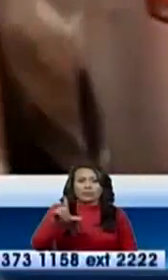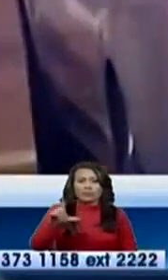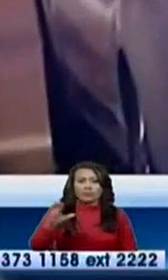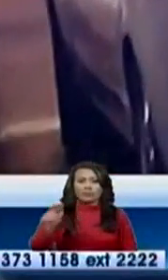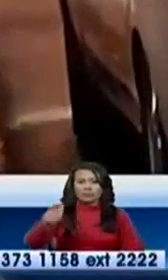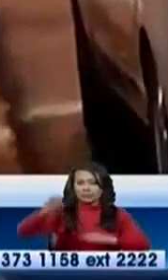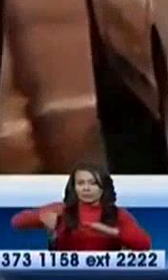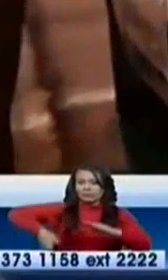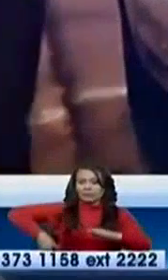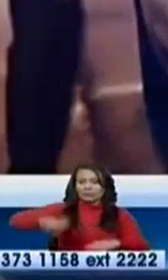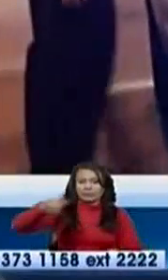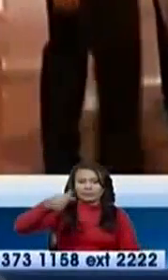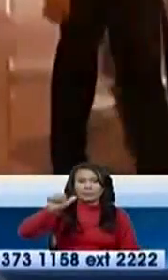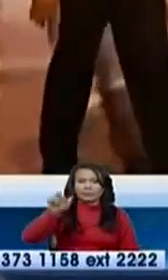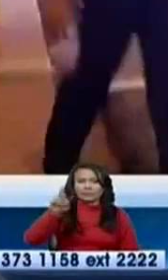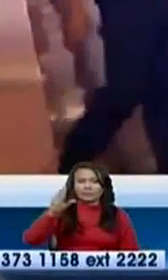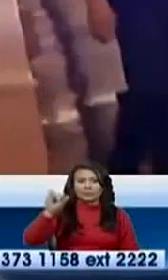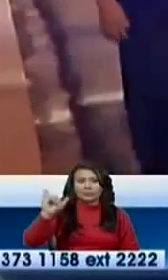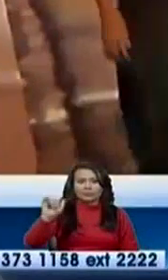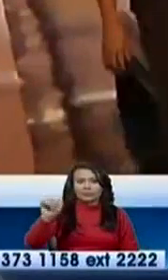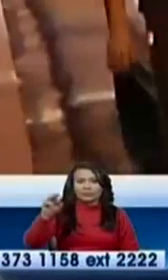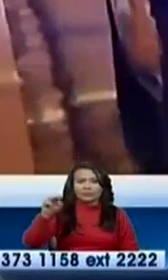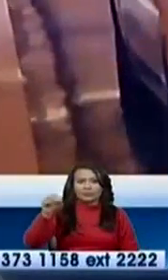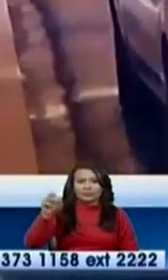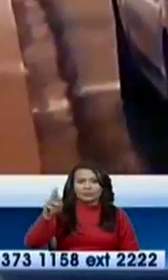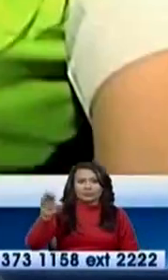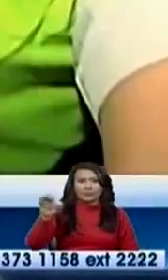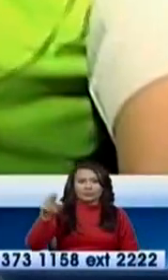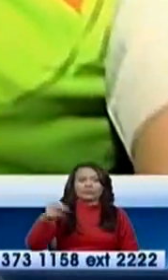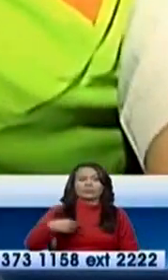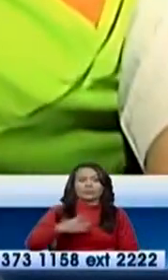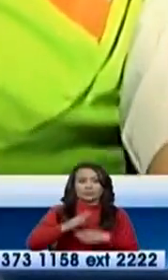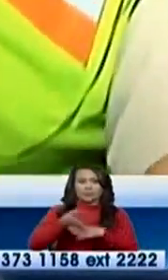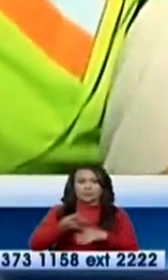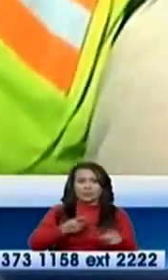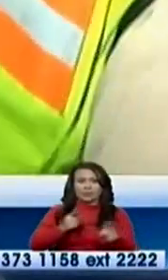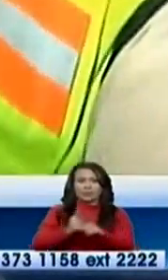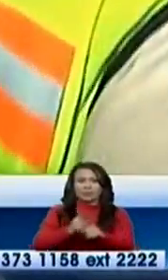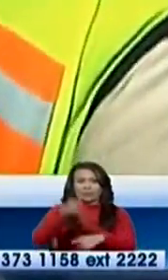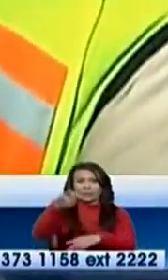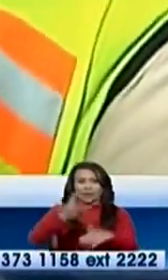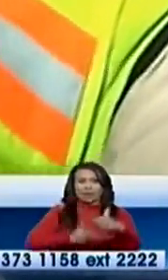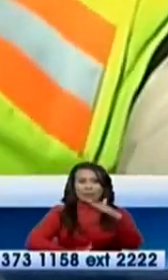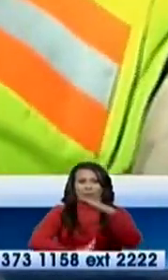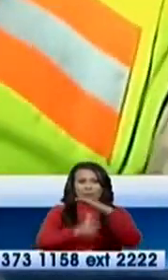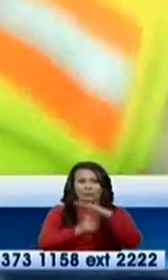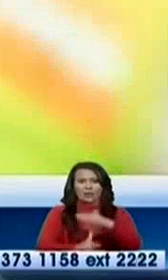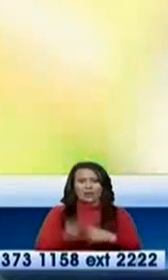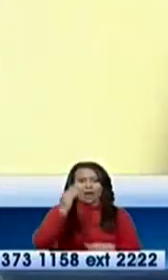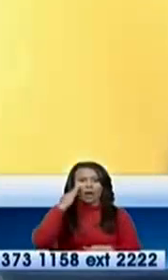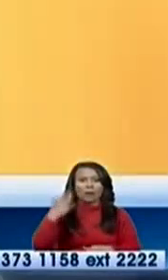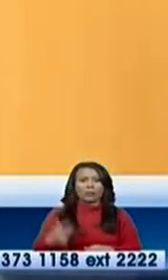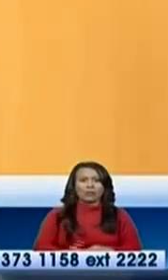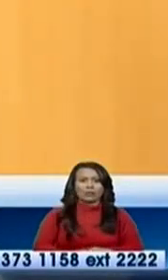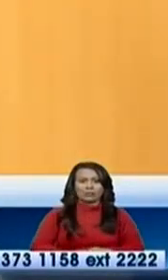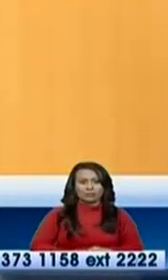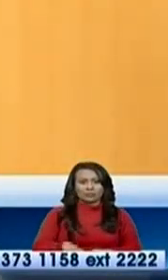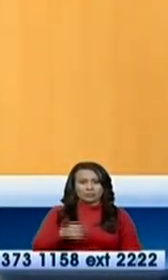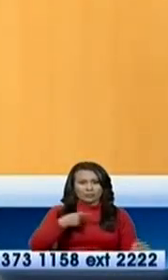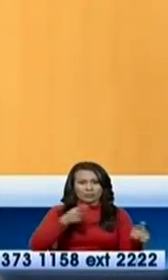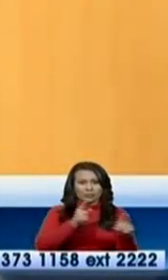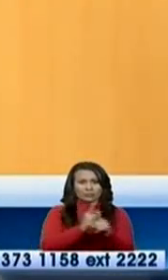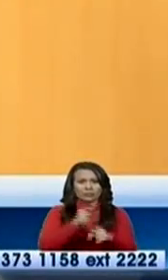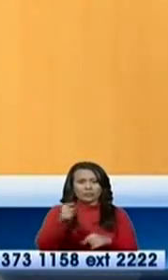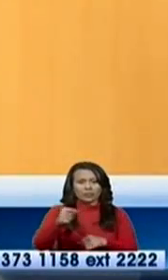agentes policiales lograron encontrar el taxi amarillo, parqueado varias cuadras más adelante. Encontrando sí el